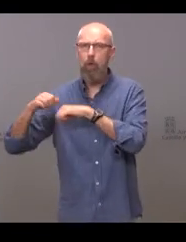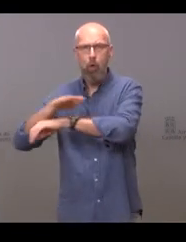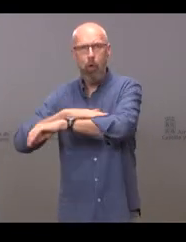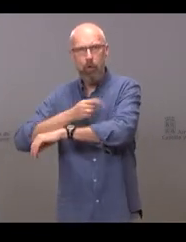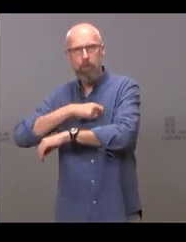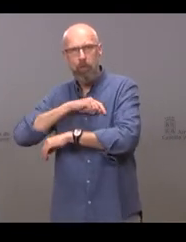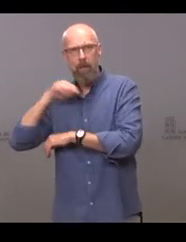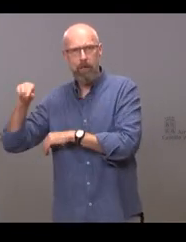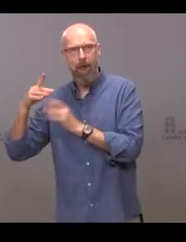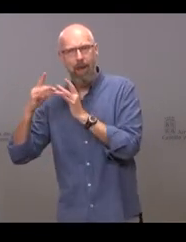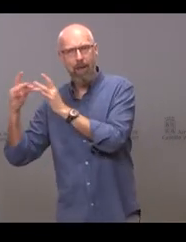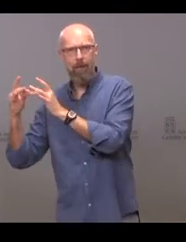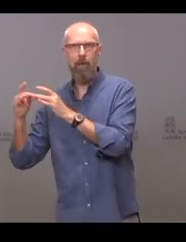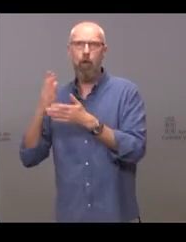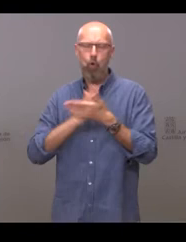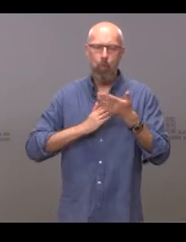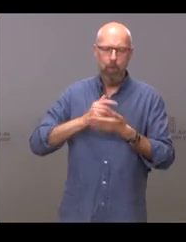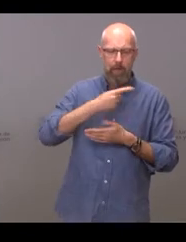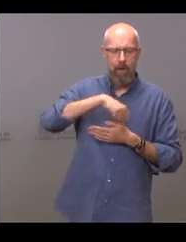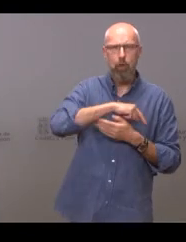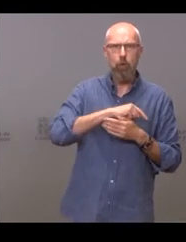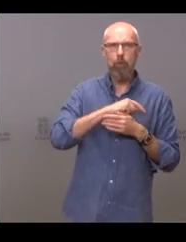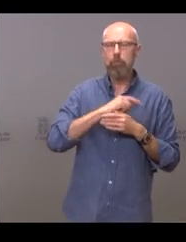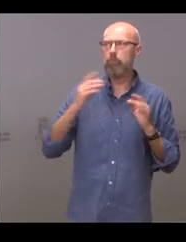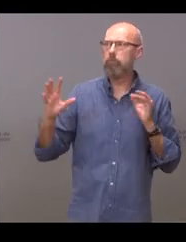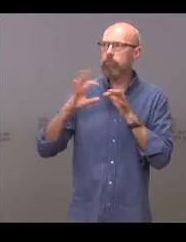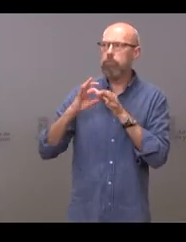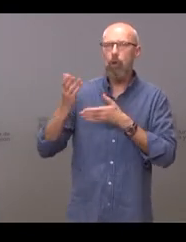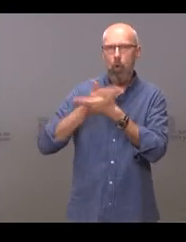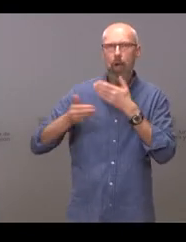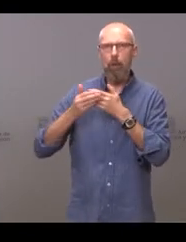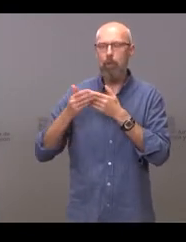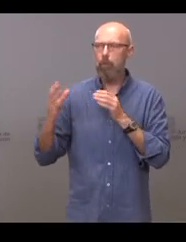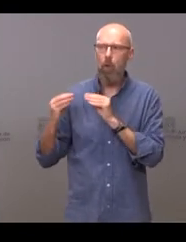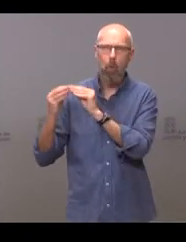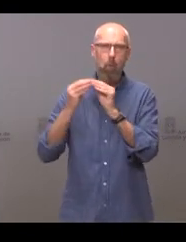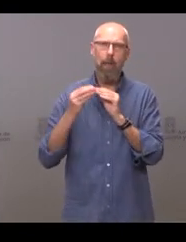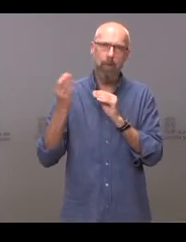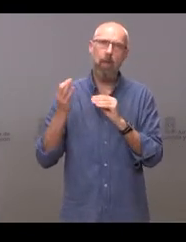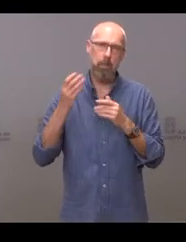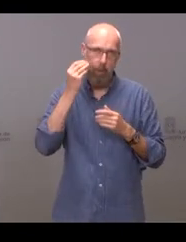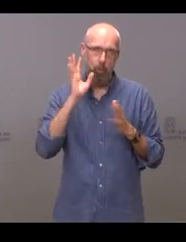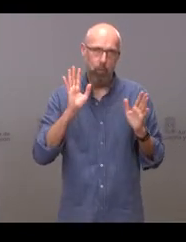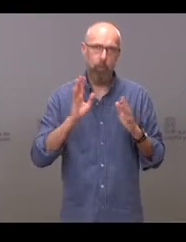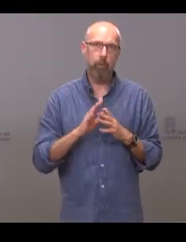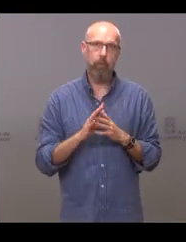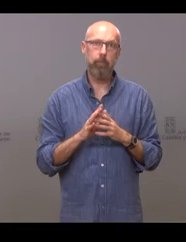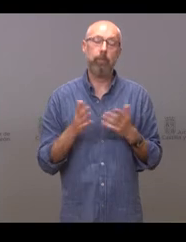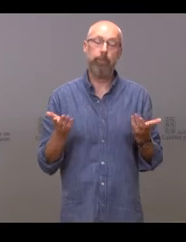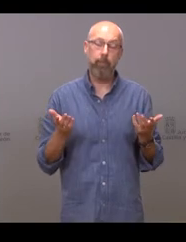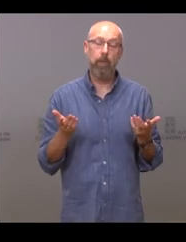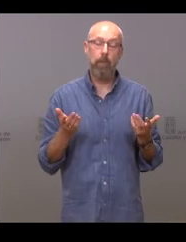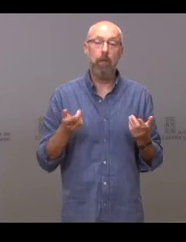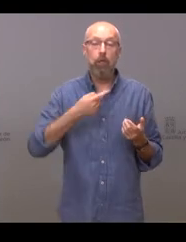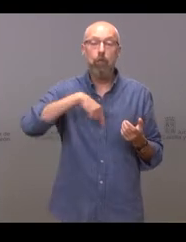españa' liderando y por parte de las comunidades autónomas colaborando nosotros protegidas las personas